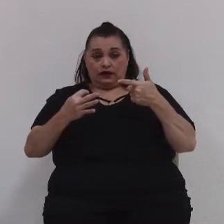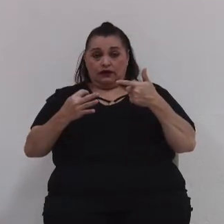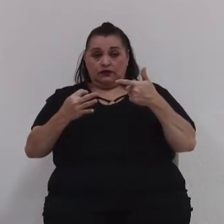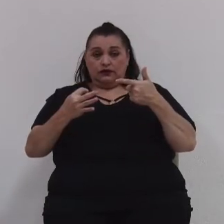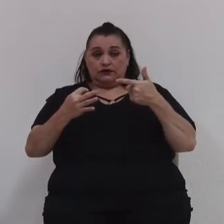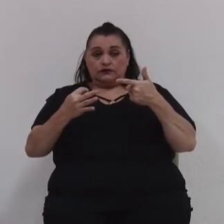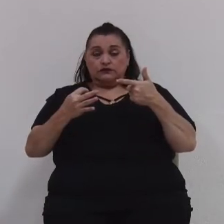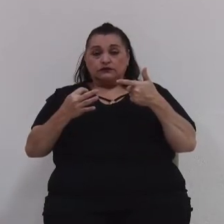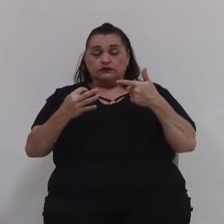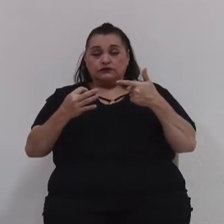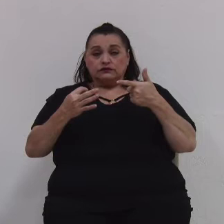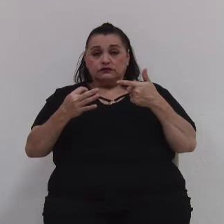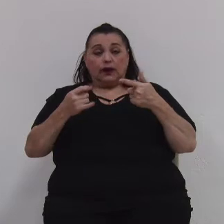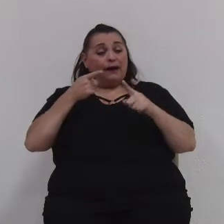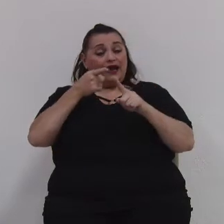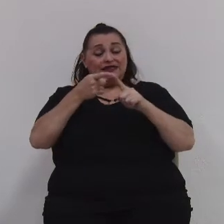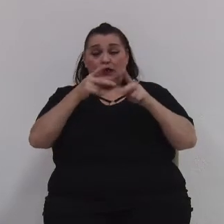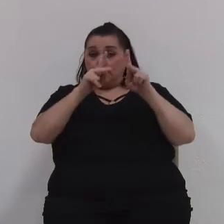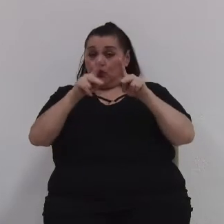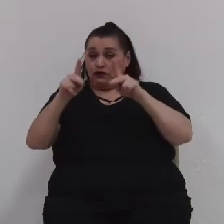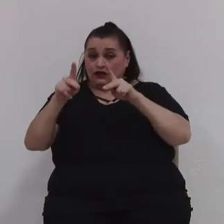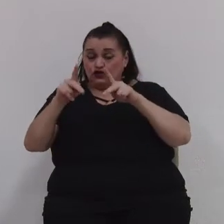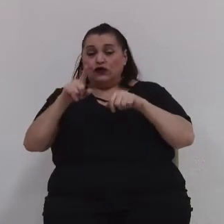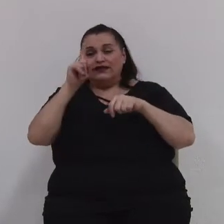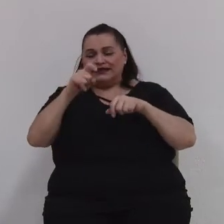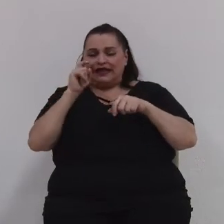que para esa población de más de 20 habría